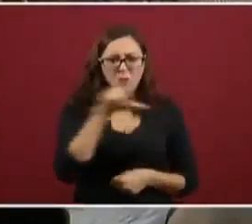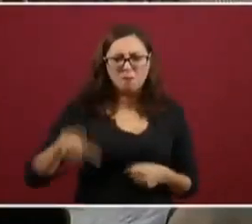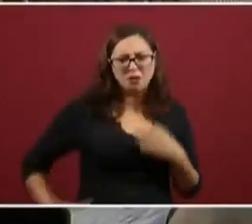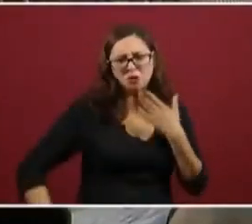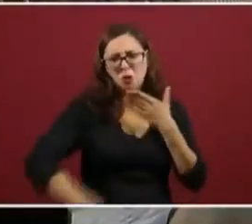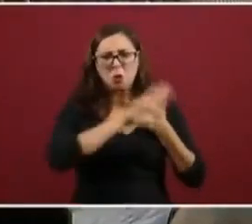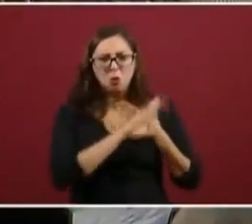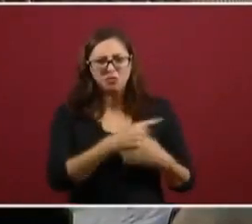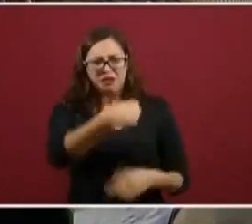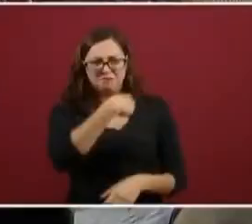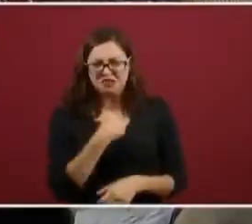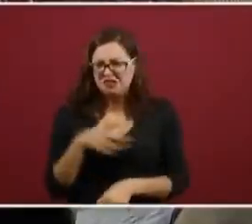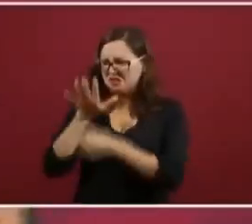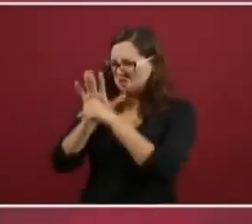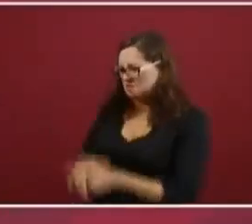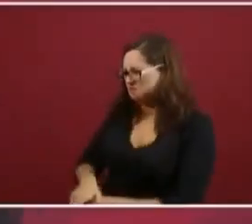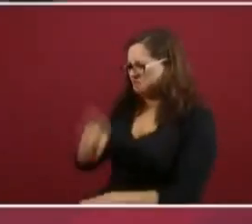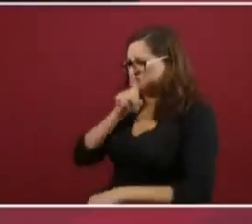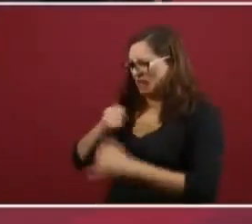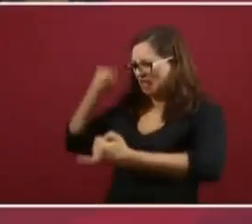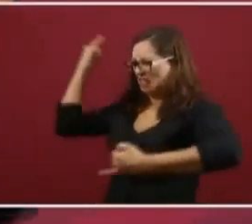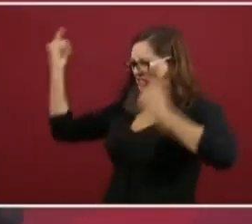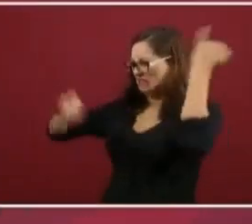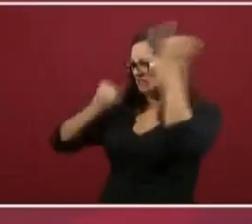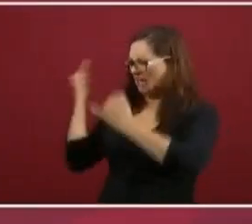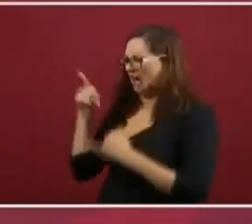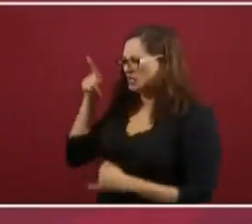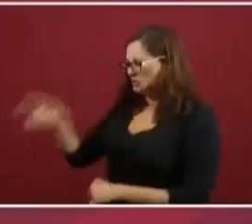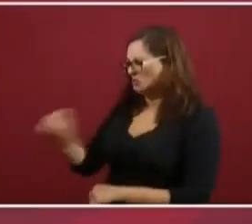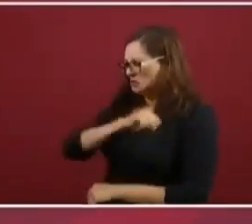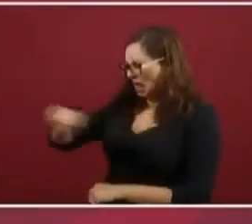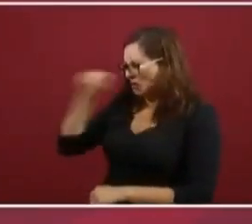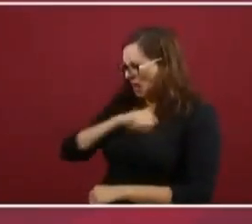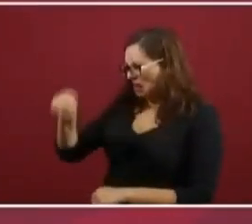a mí me inventaban delitos como